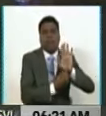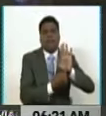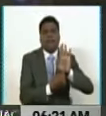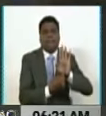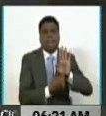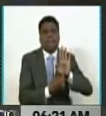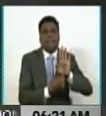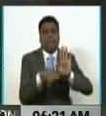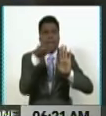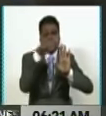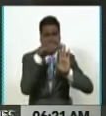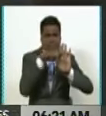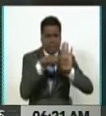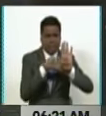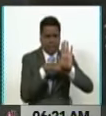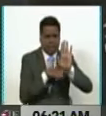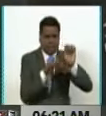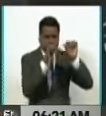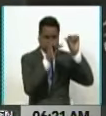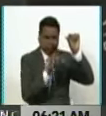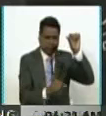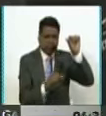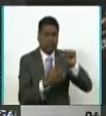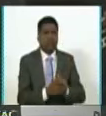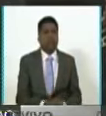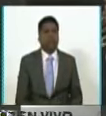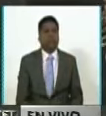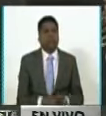A partir de Zamora